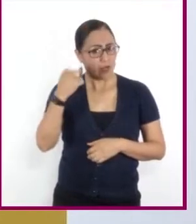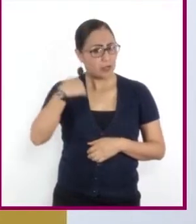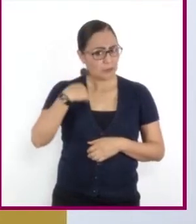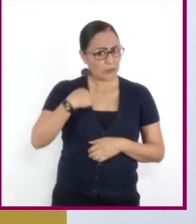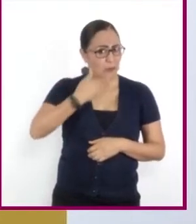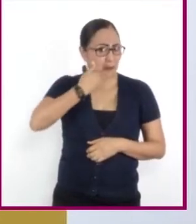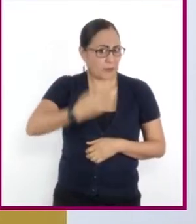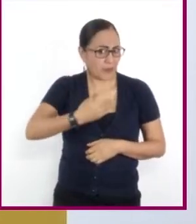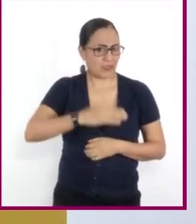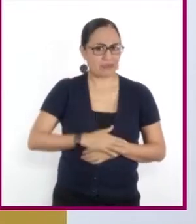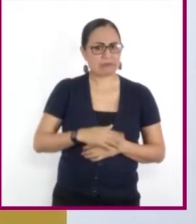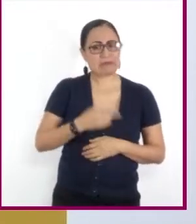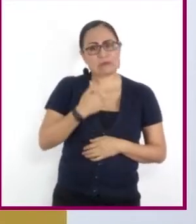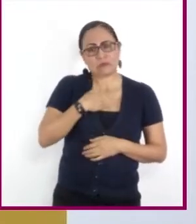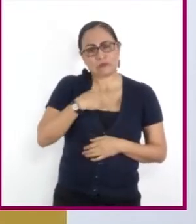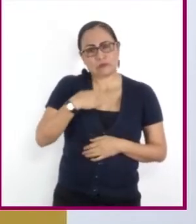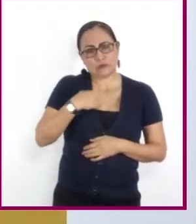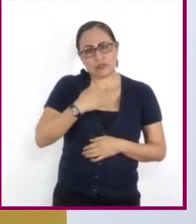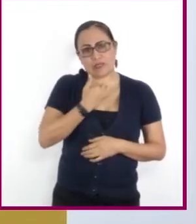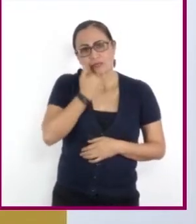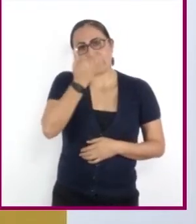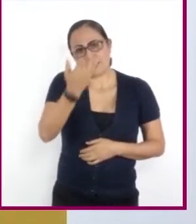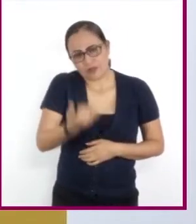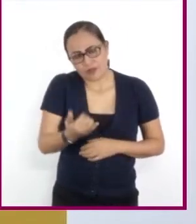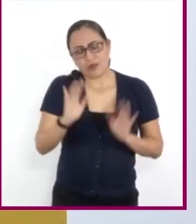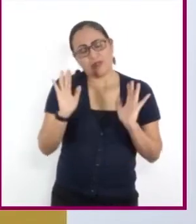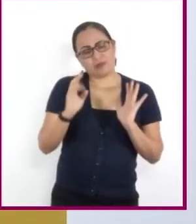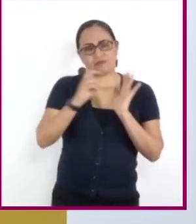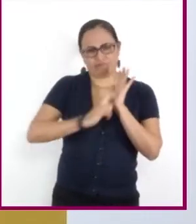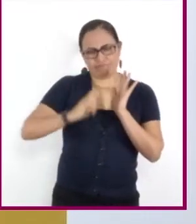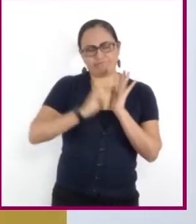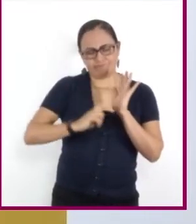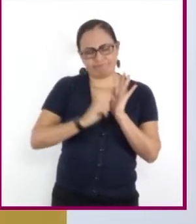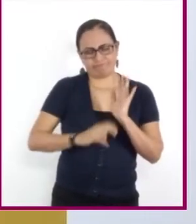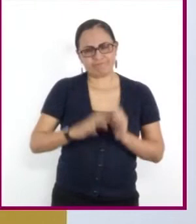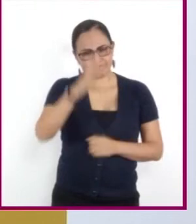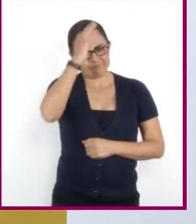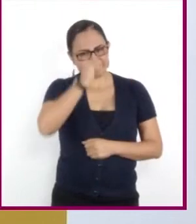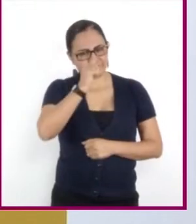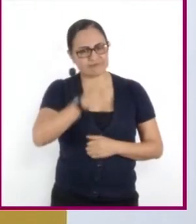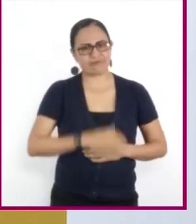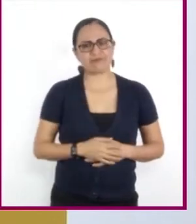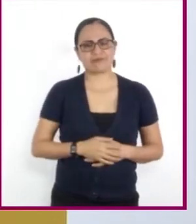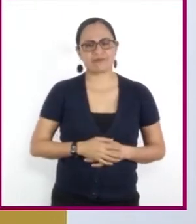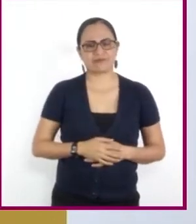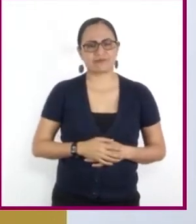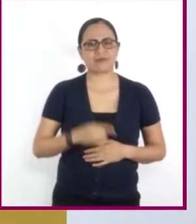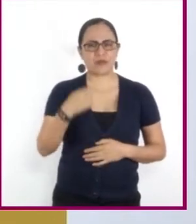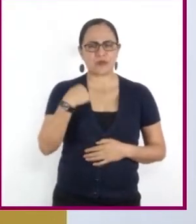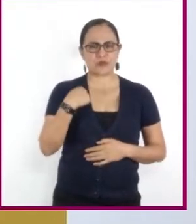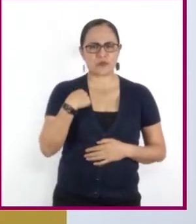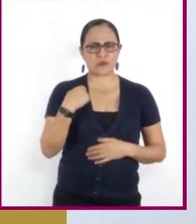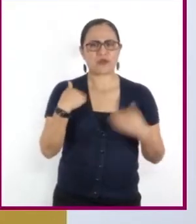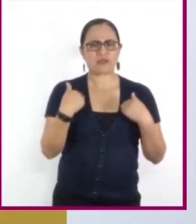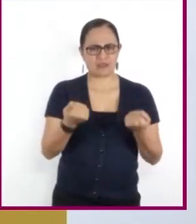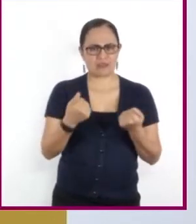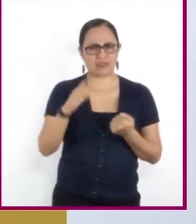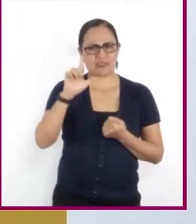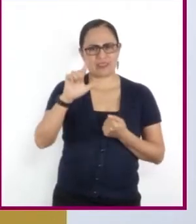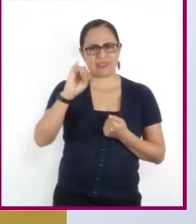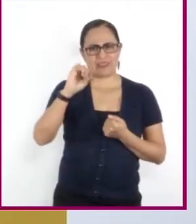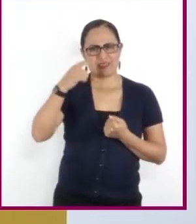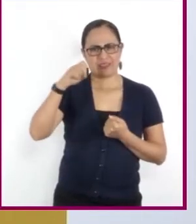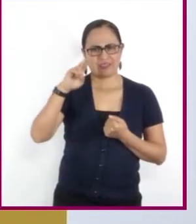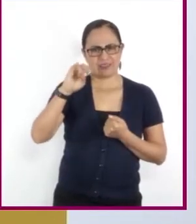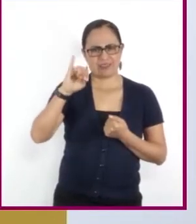bien. Si no es así, por favor, corríjame. Cuenta con ello, Enrique. Lo que entendí es que un líquido es más